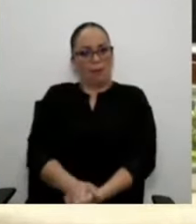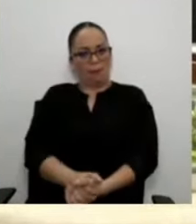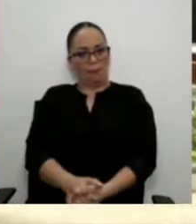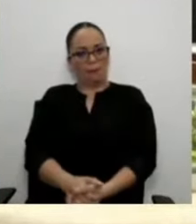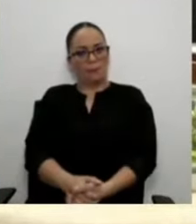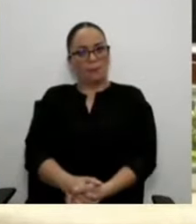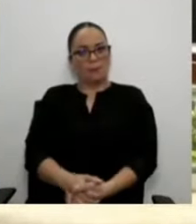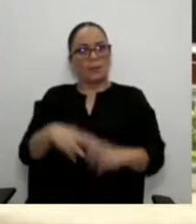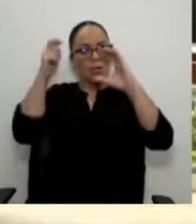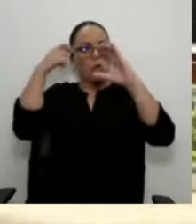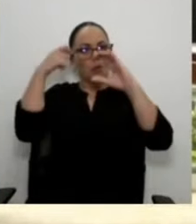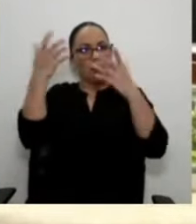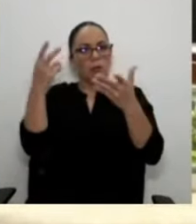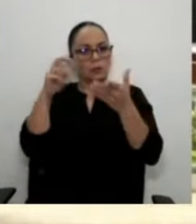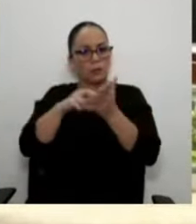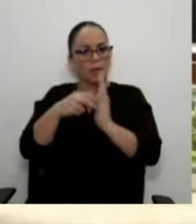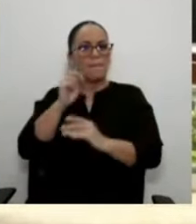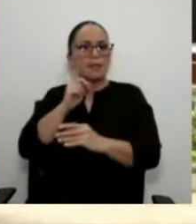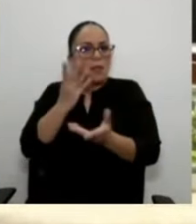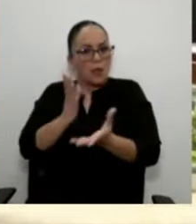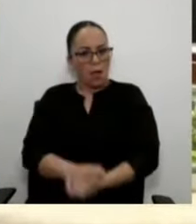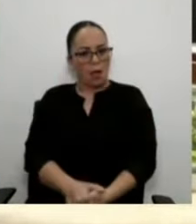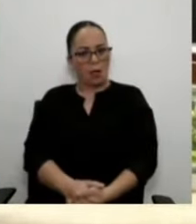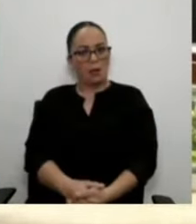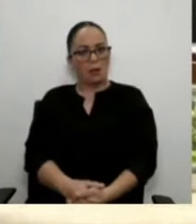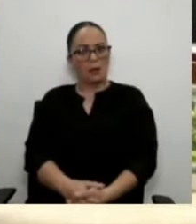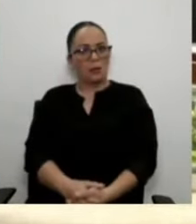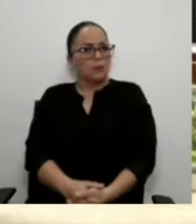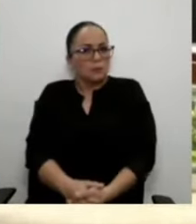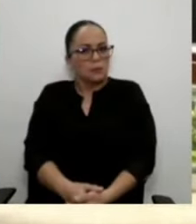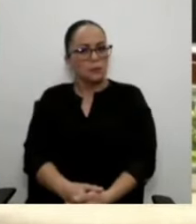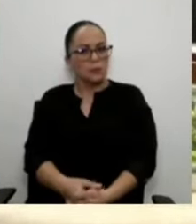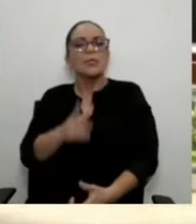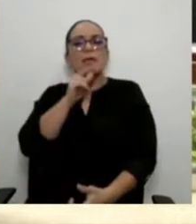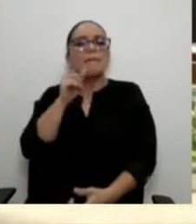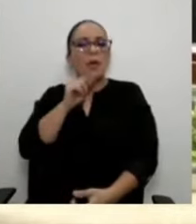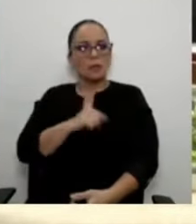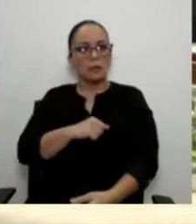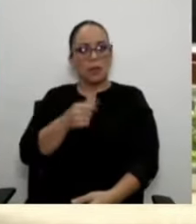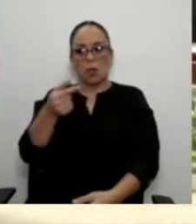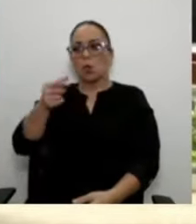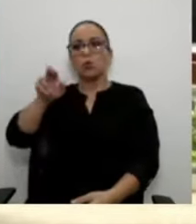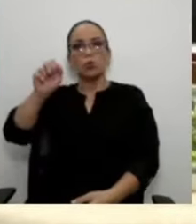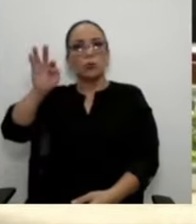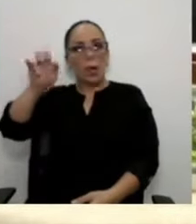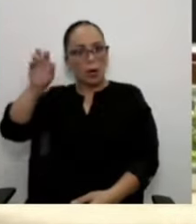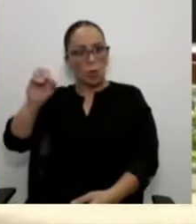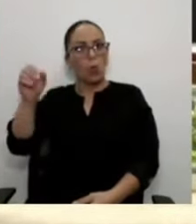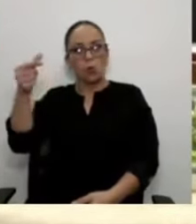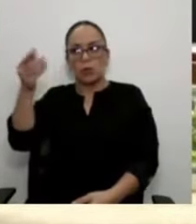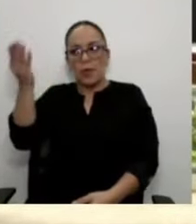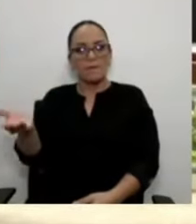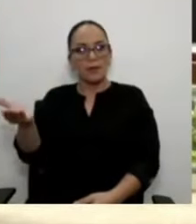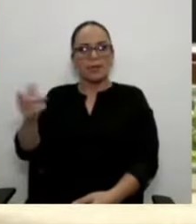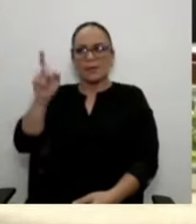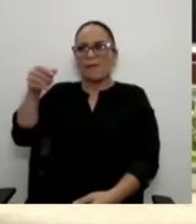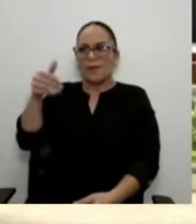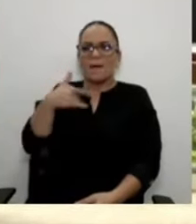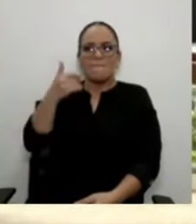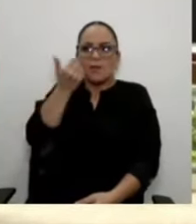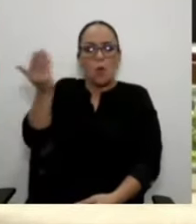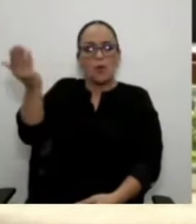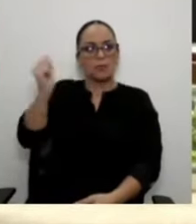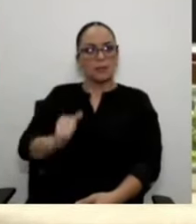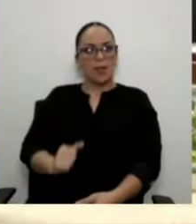videos mintieron? El que miente es Gustavo Gutiérrez Espeleta, quien le debería dar vergüenza, pero el señor